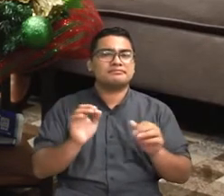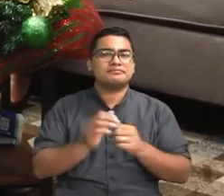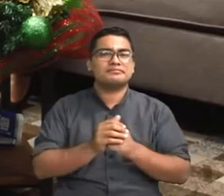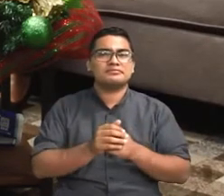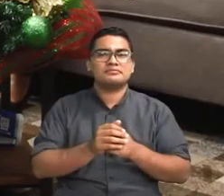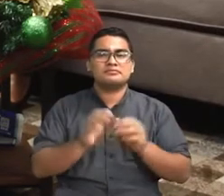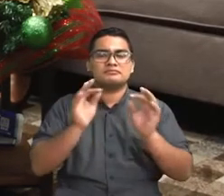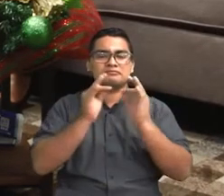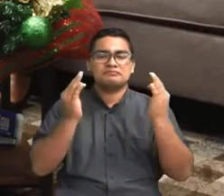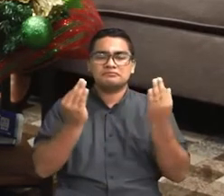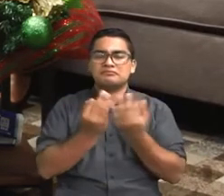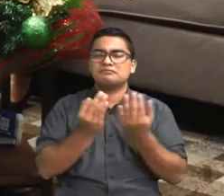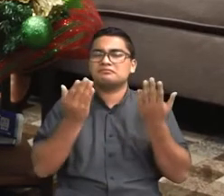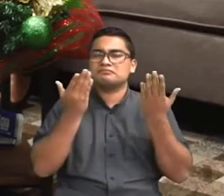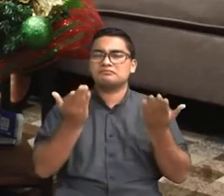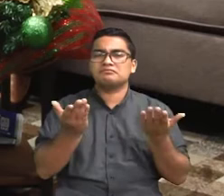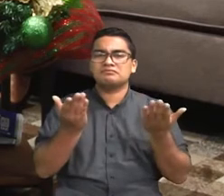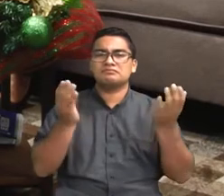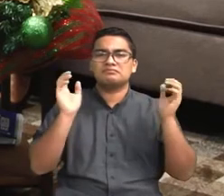las familias para